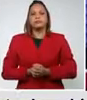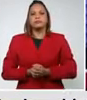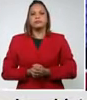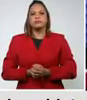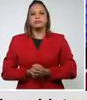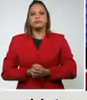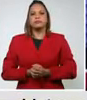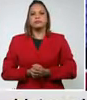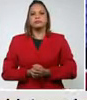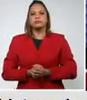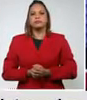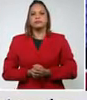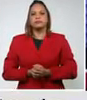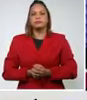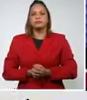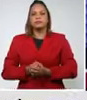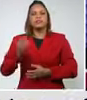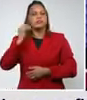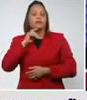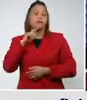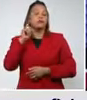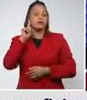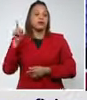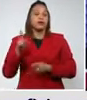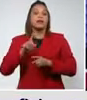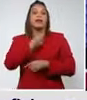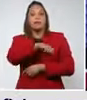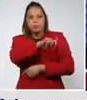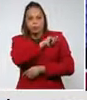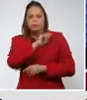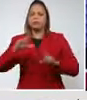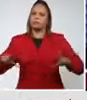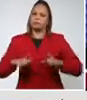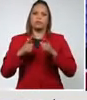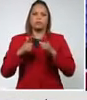teniendo la opinión de que la población va a cumplir.